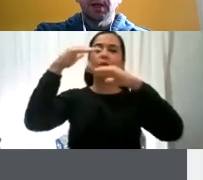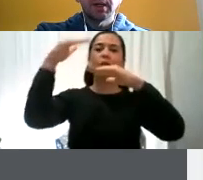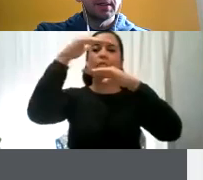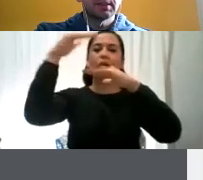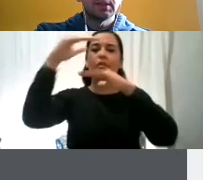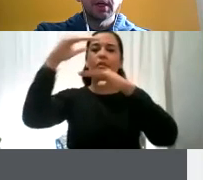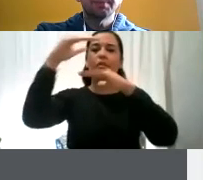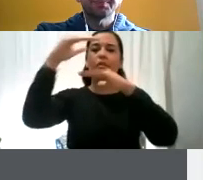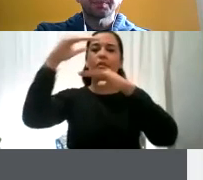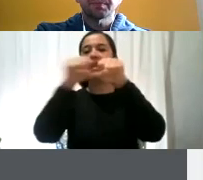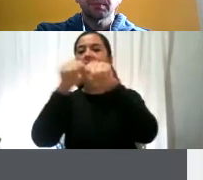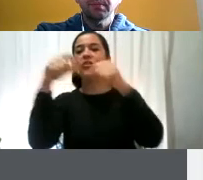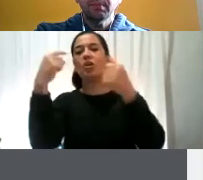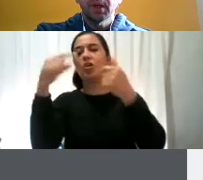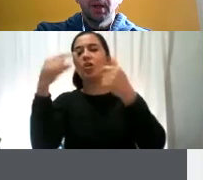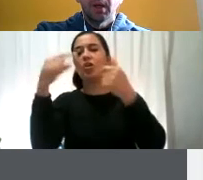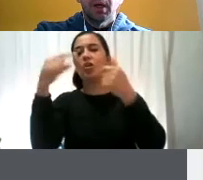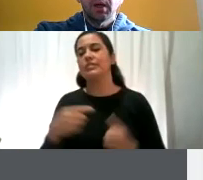según la necesidad.